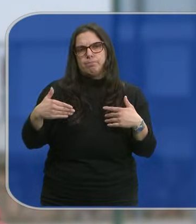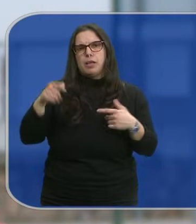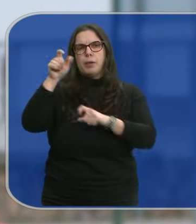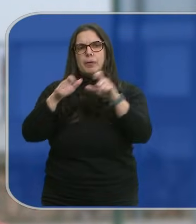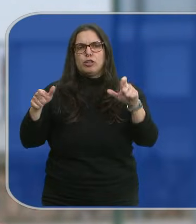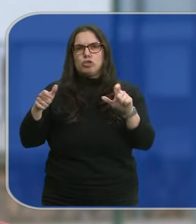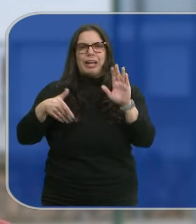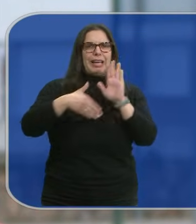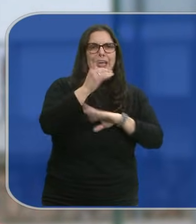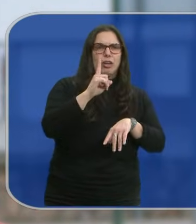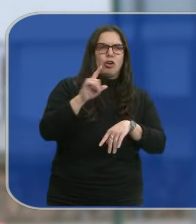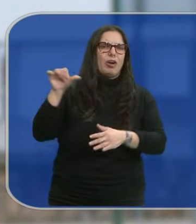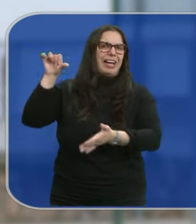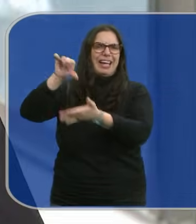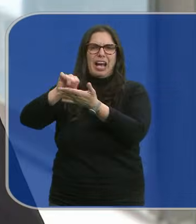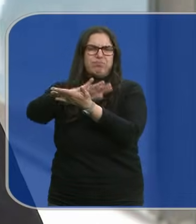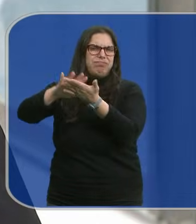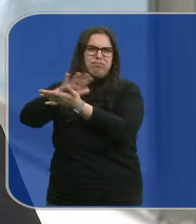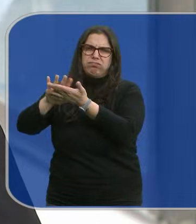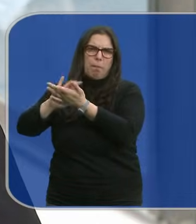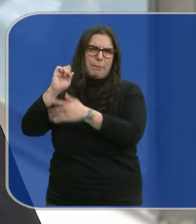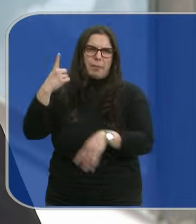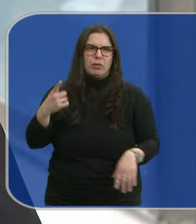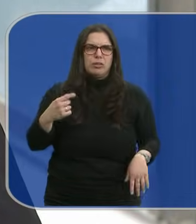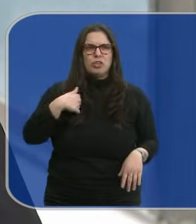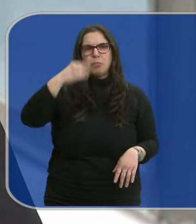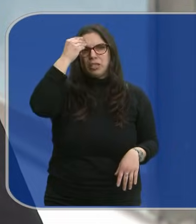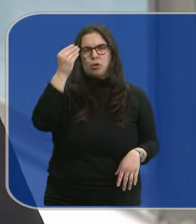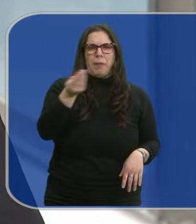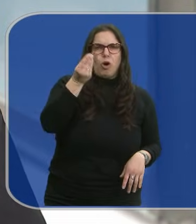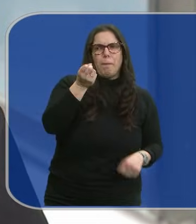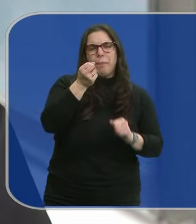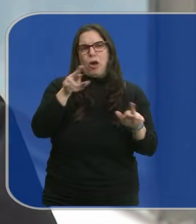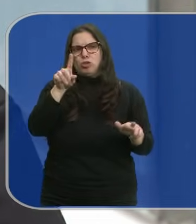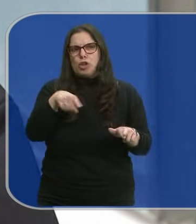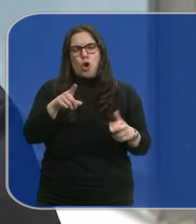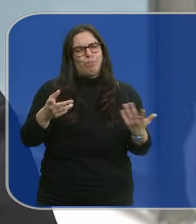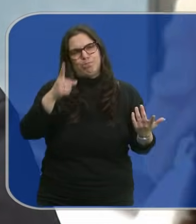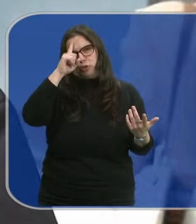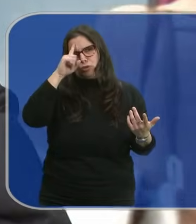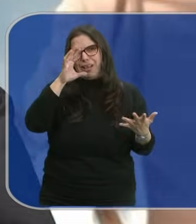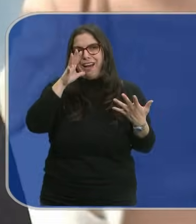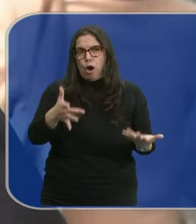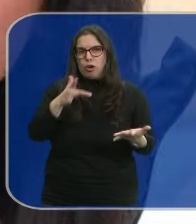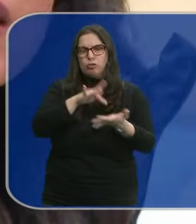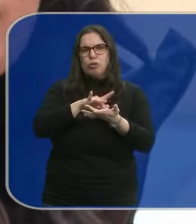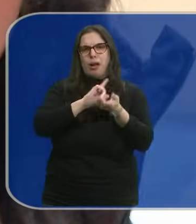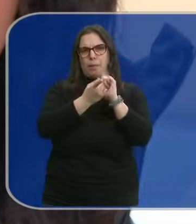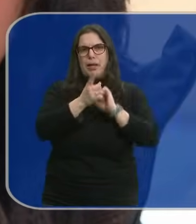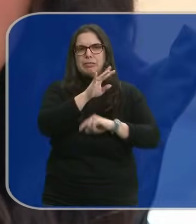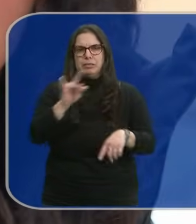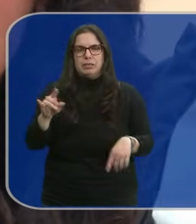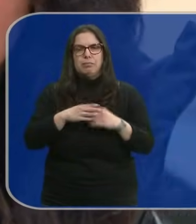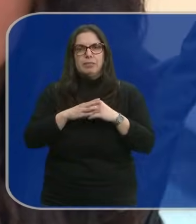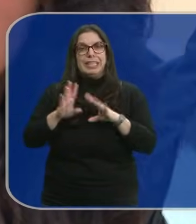irse van a dejar Irán hecho un solar. No sé si es para bien, para mal o qué, pero que ahora es el momento del cambio, sí. De su